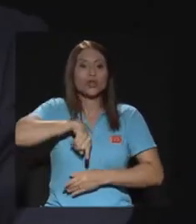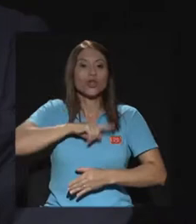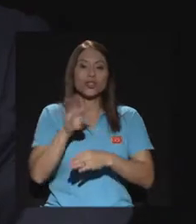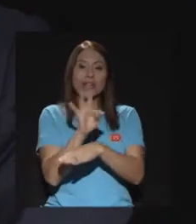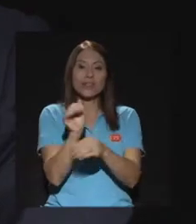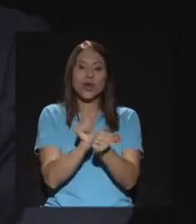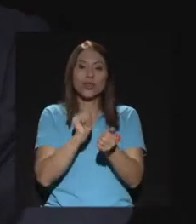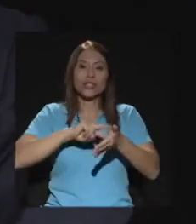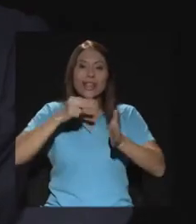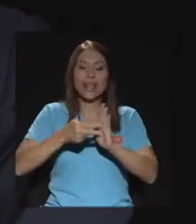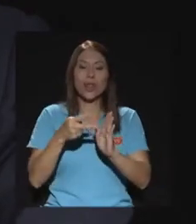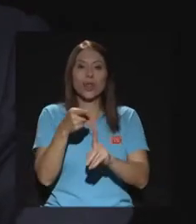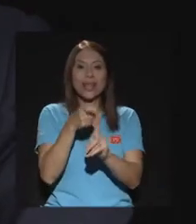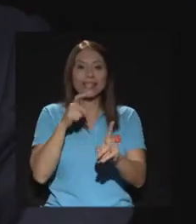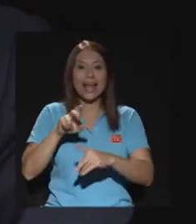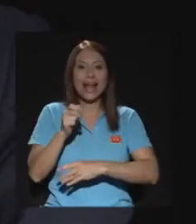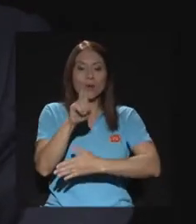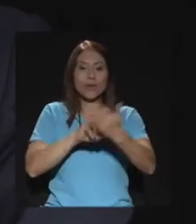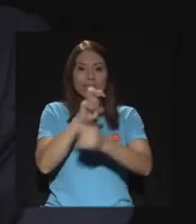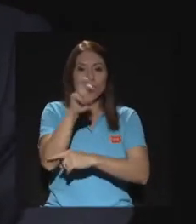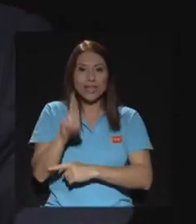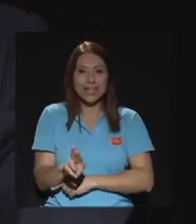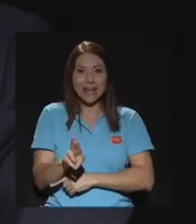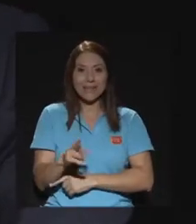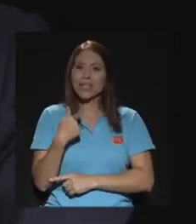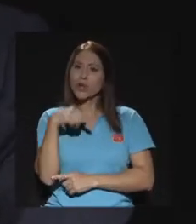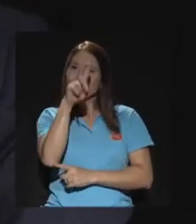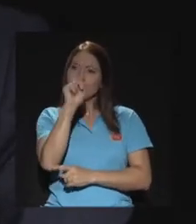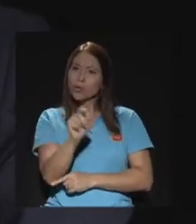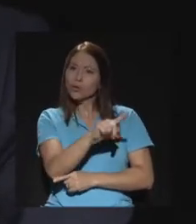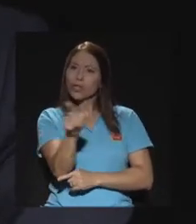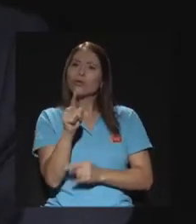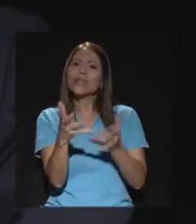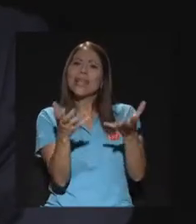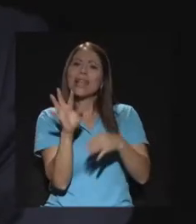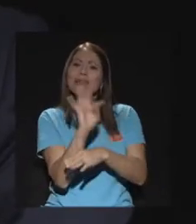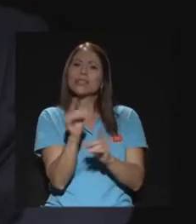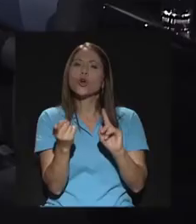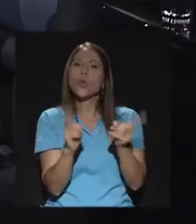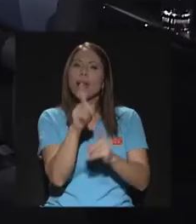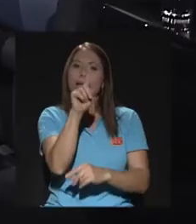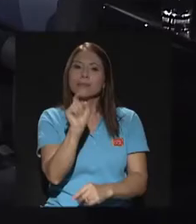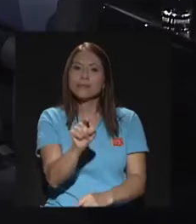canal Universidad de Costa Rica y le pregunto a usted cuál es la televisión que usted quiere.